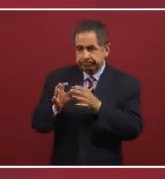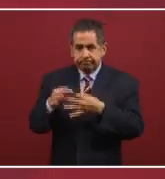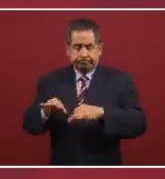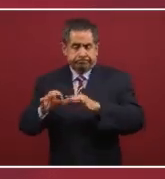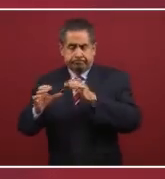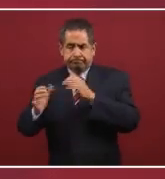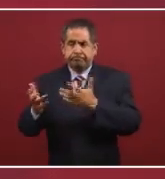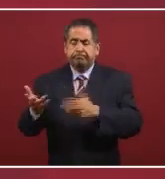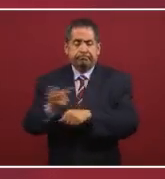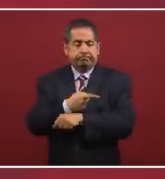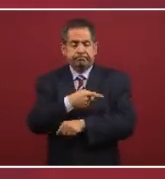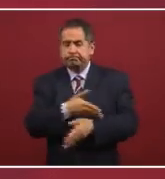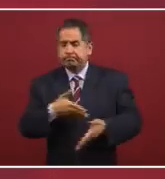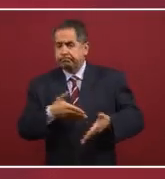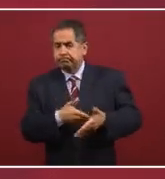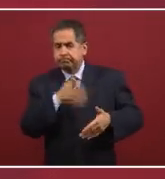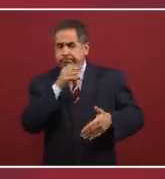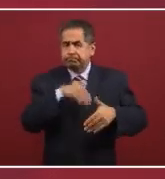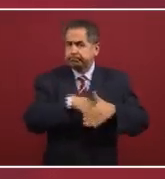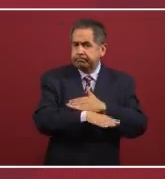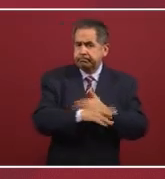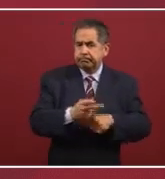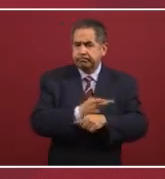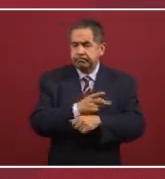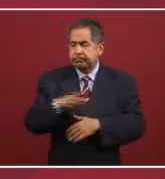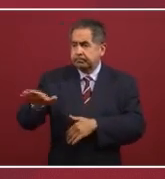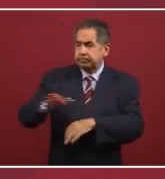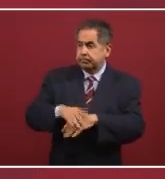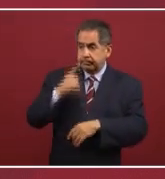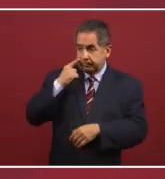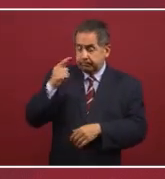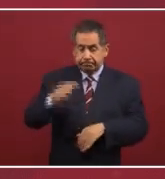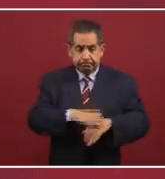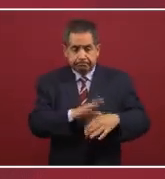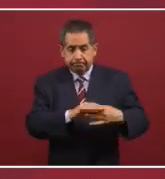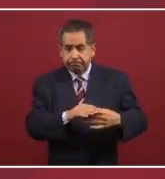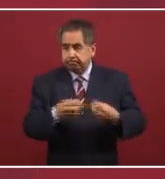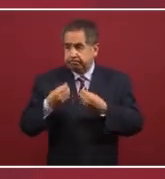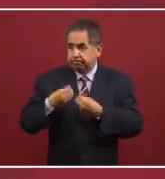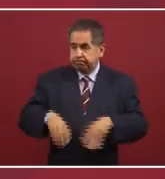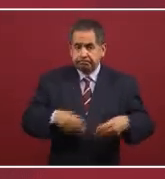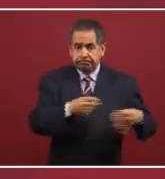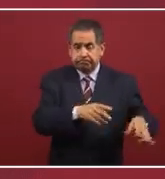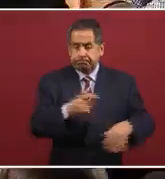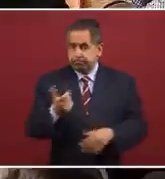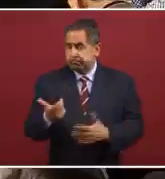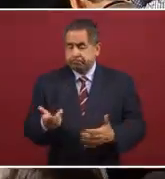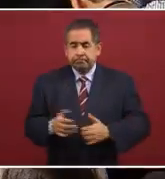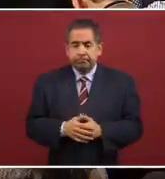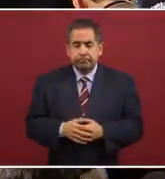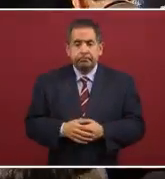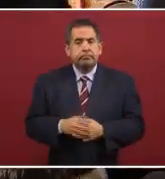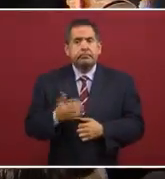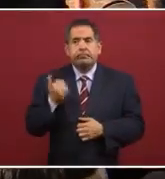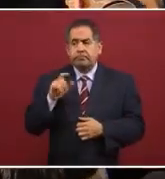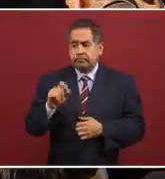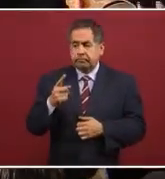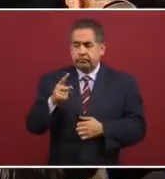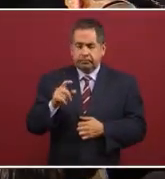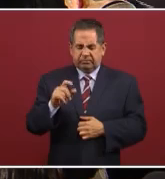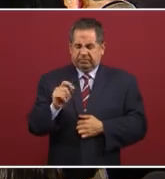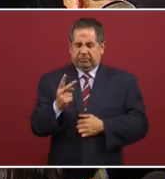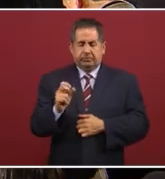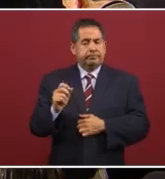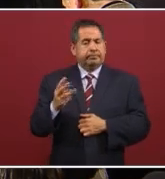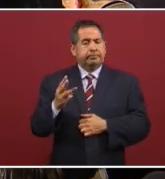importantes. Se hizo una evaluación del impacto económico y se realizó reunión 22 y 23 de mayo, acaba de ser,